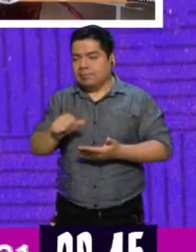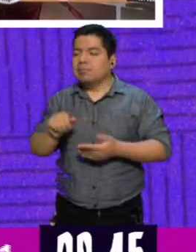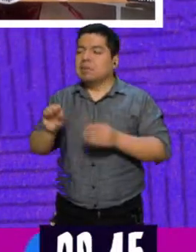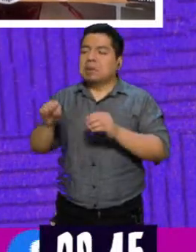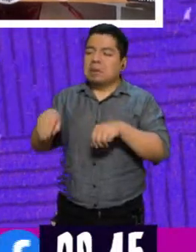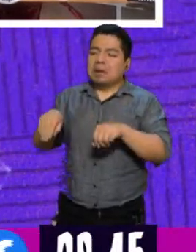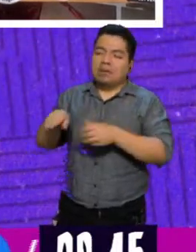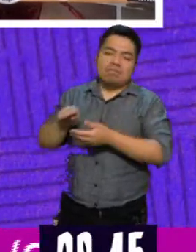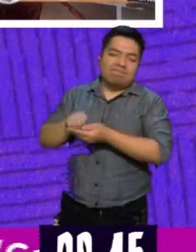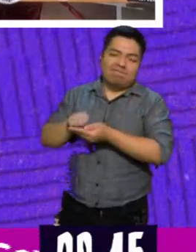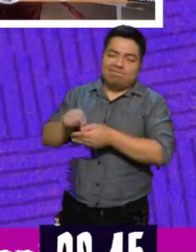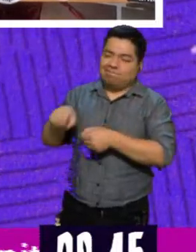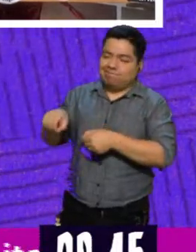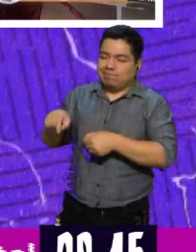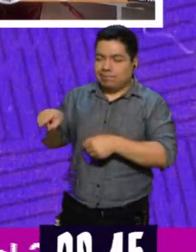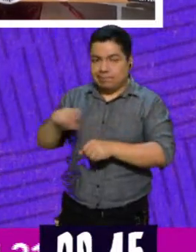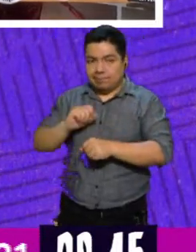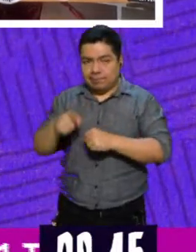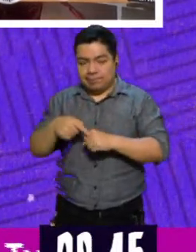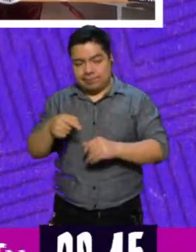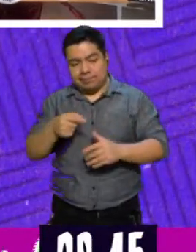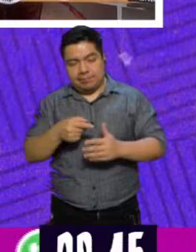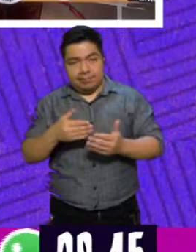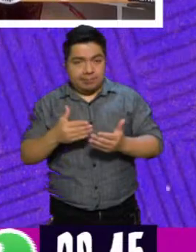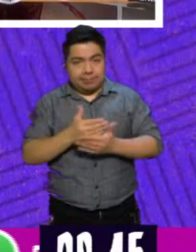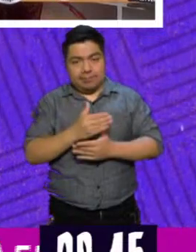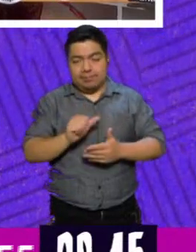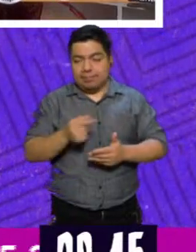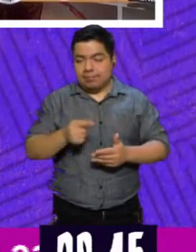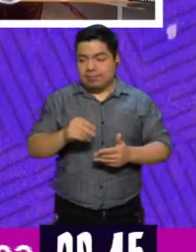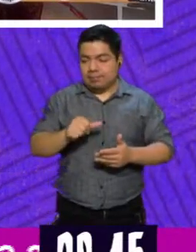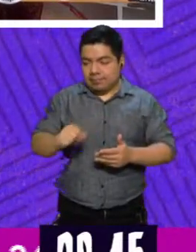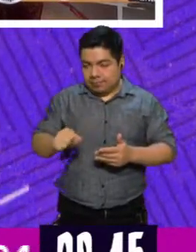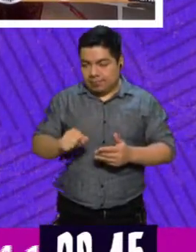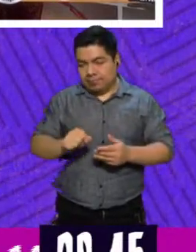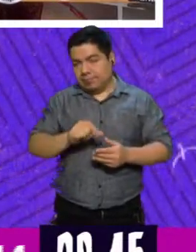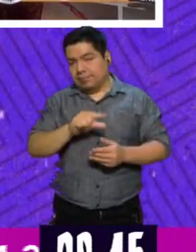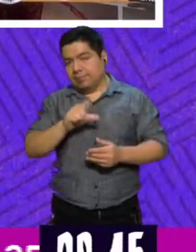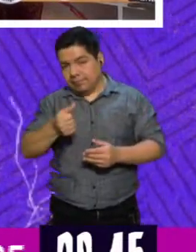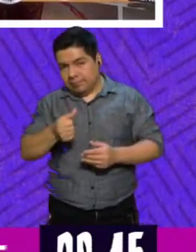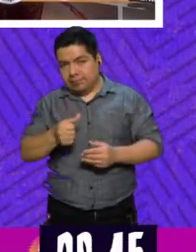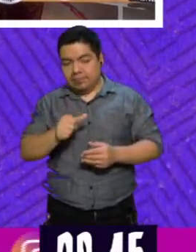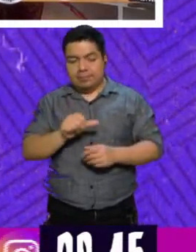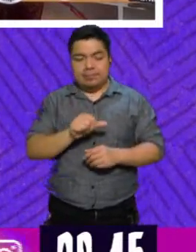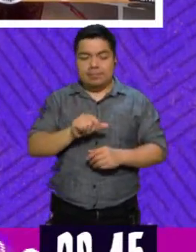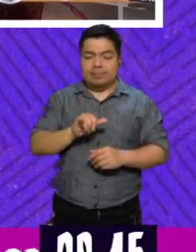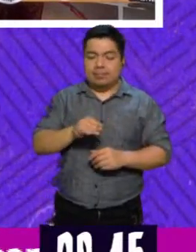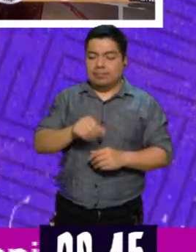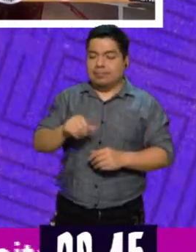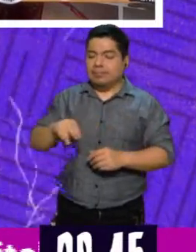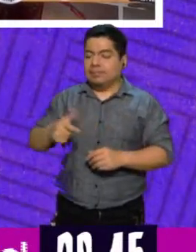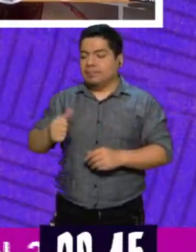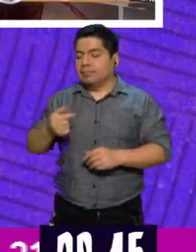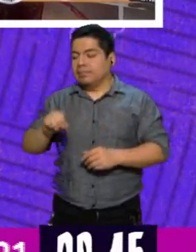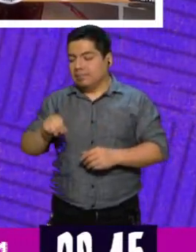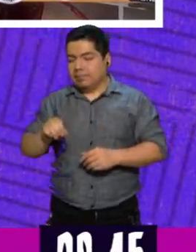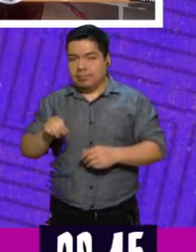caso, y en efecto terminó invadiendo Atenas. Y luego Alejandro Magno continuó con